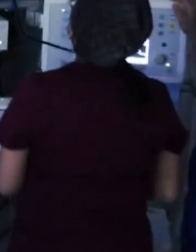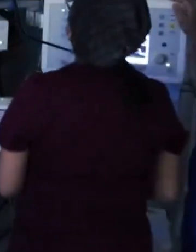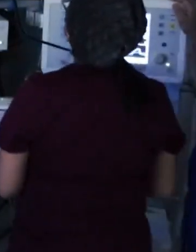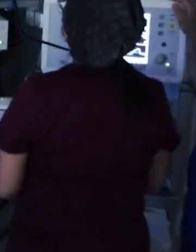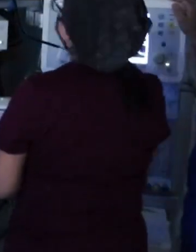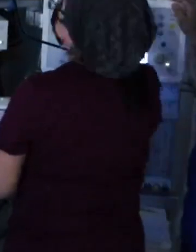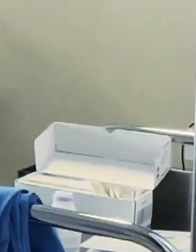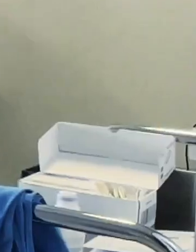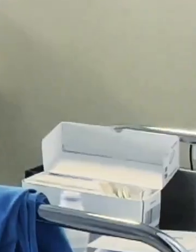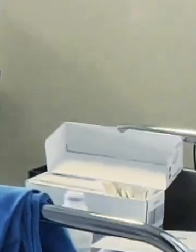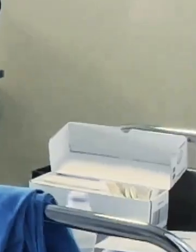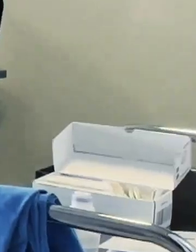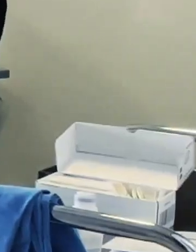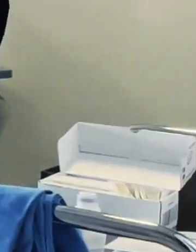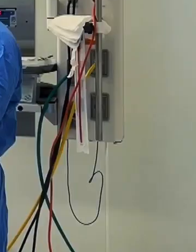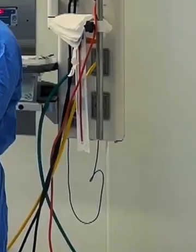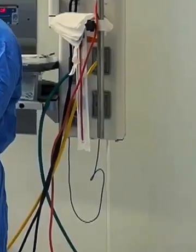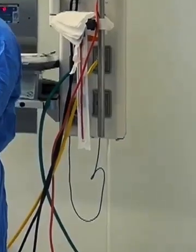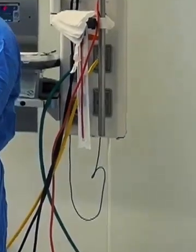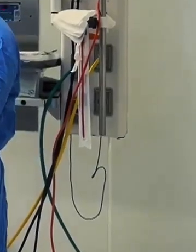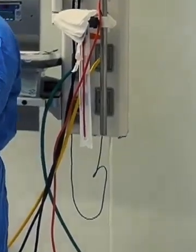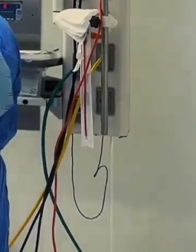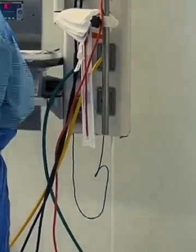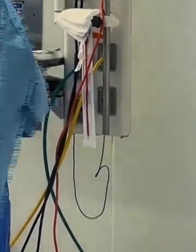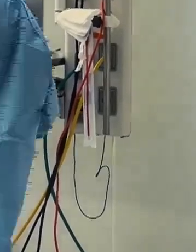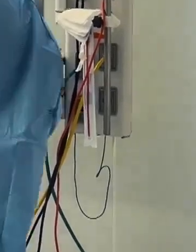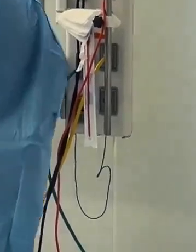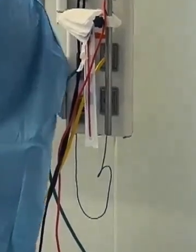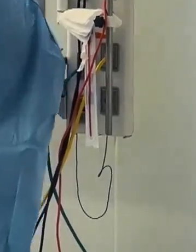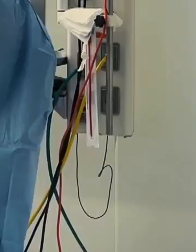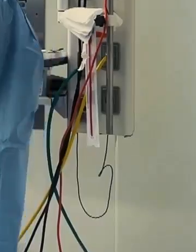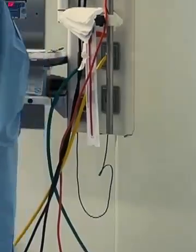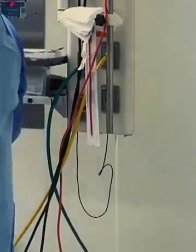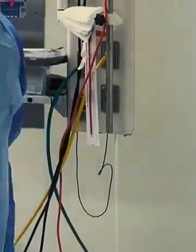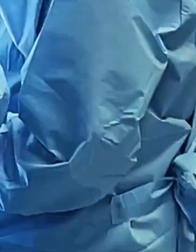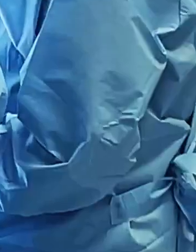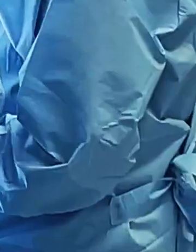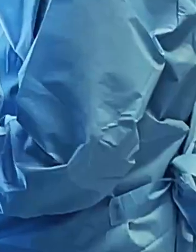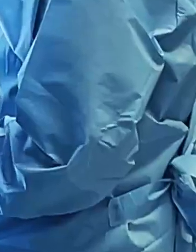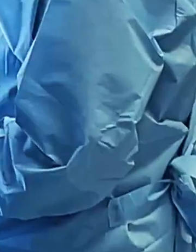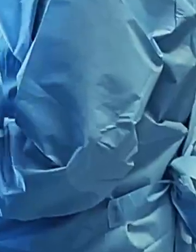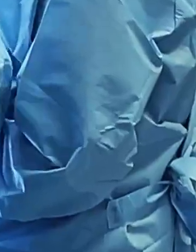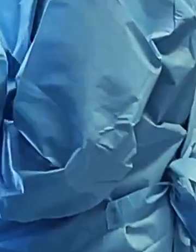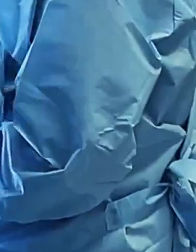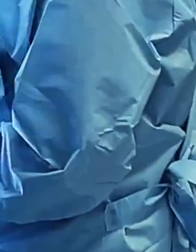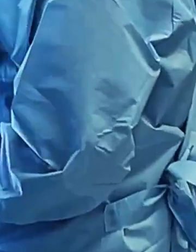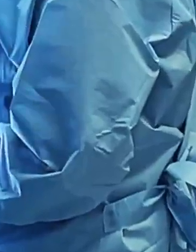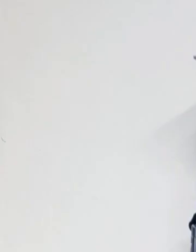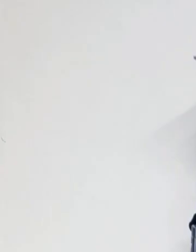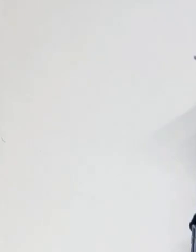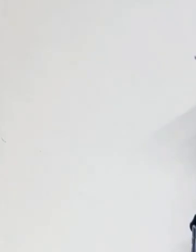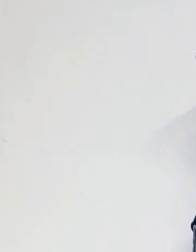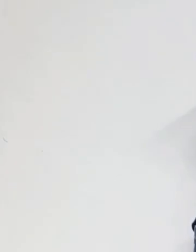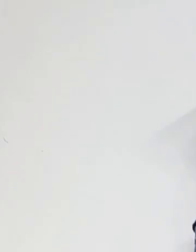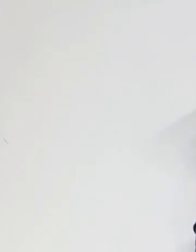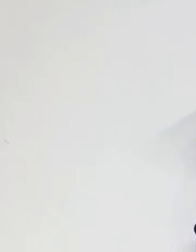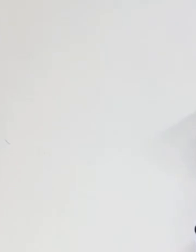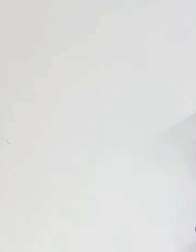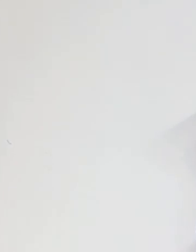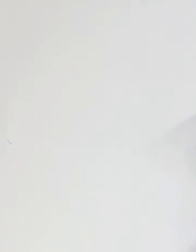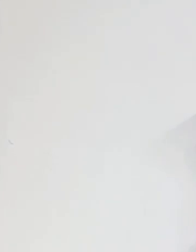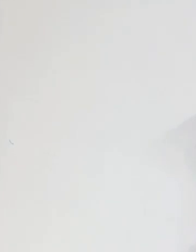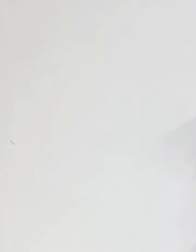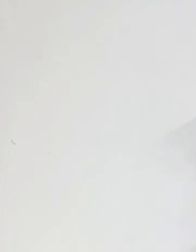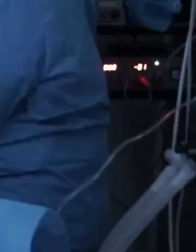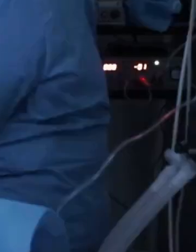Además, se puso en marcha el programa Cero Rezago para abatir el retraso en las cirugías que se generó durante la pandemia, por lo que